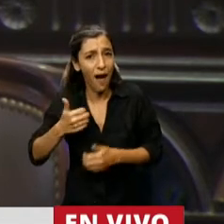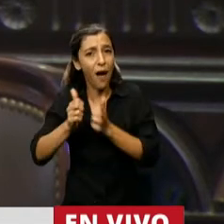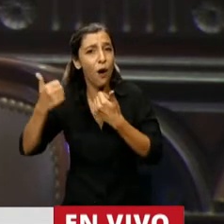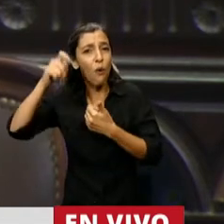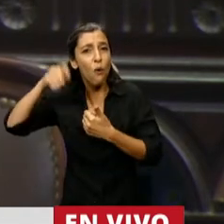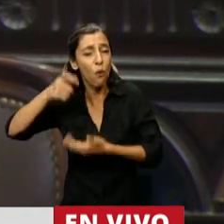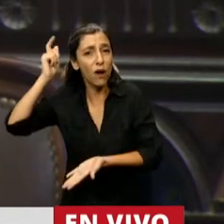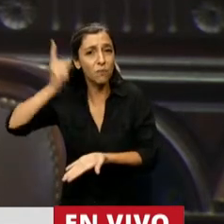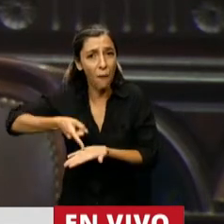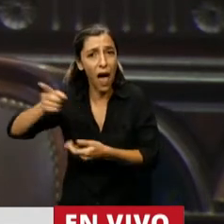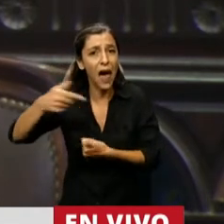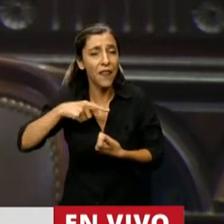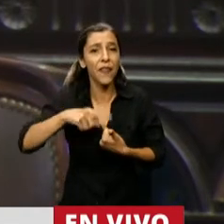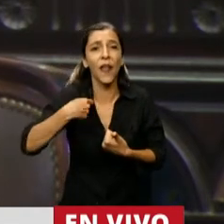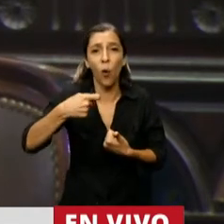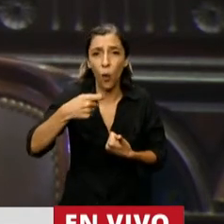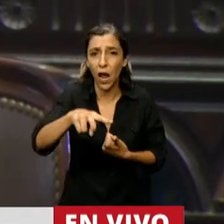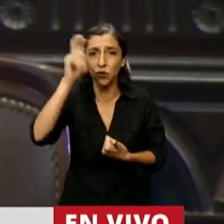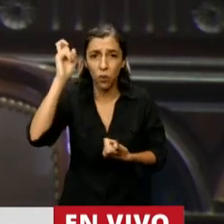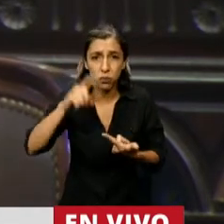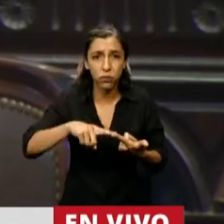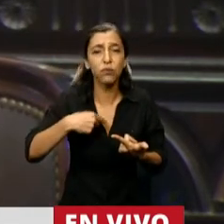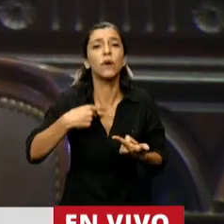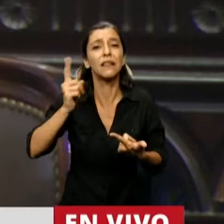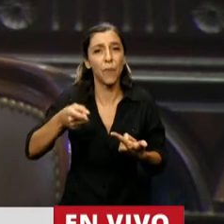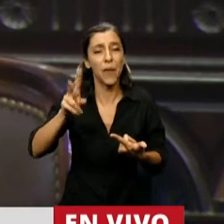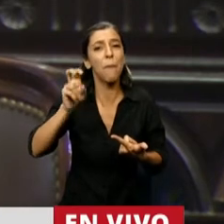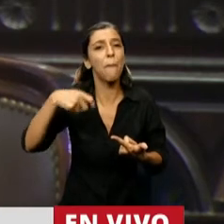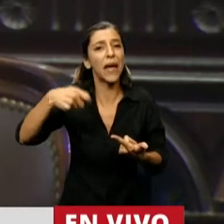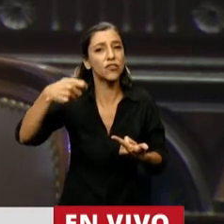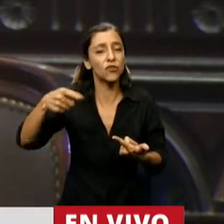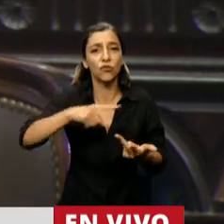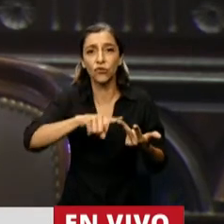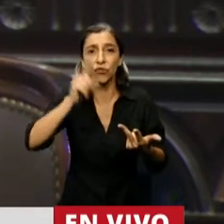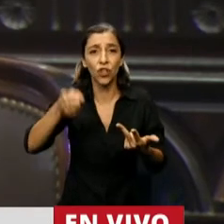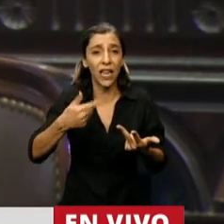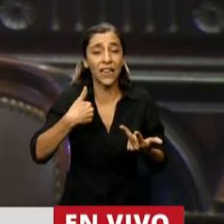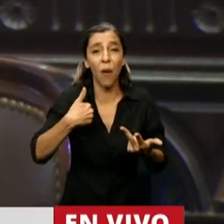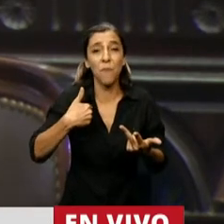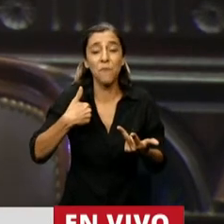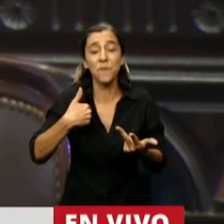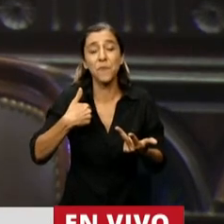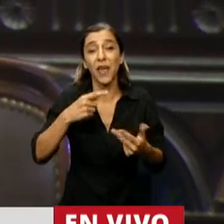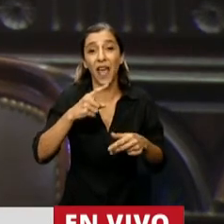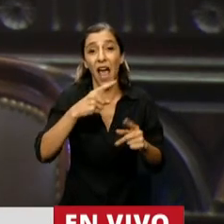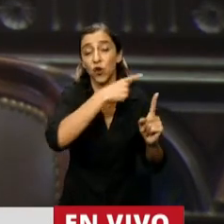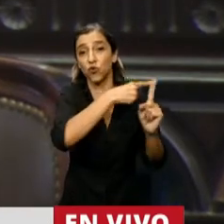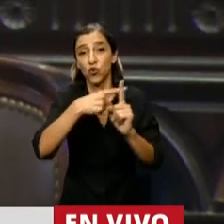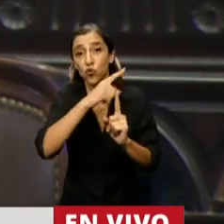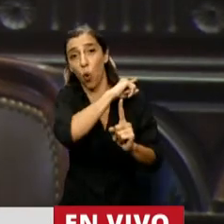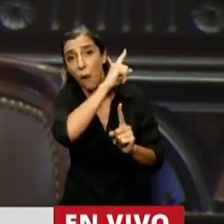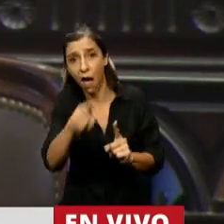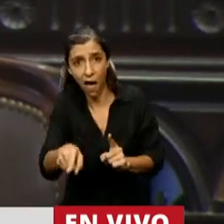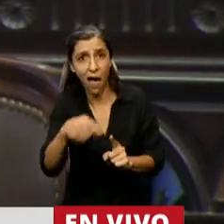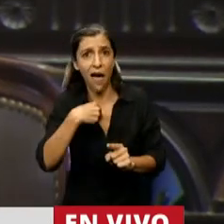su pensión y además el retroactivo, que creo que llega a 100 millones. Termino. ¿Por qué no apoyo